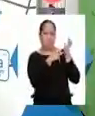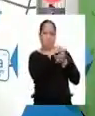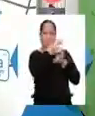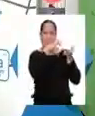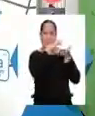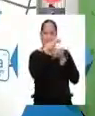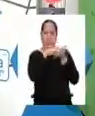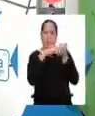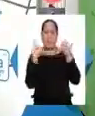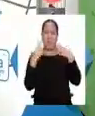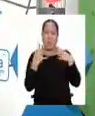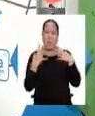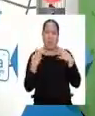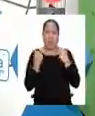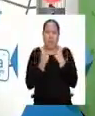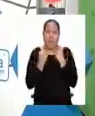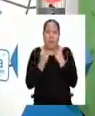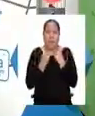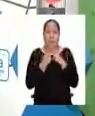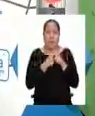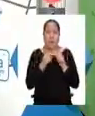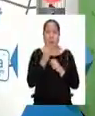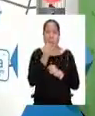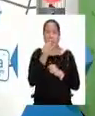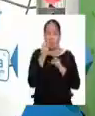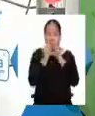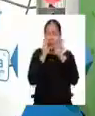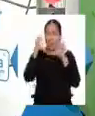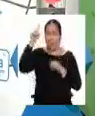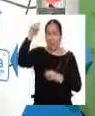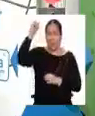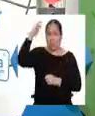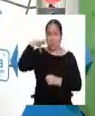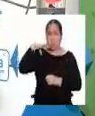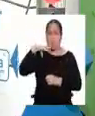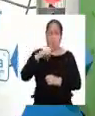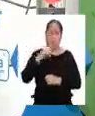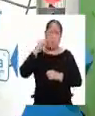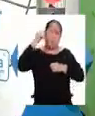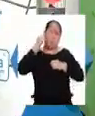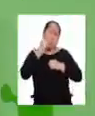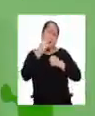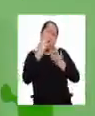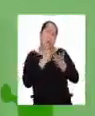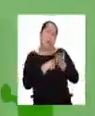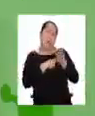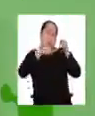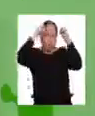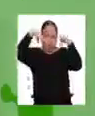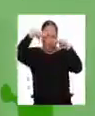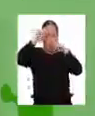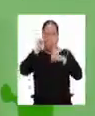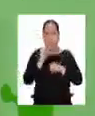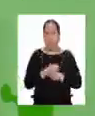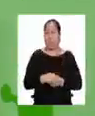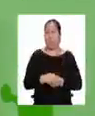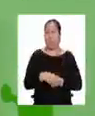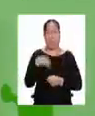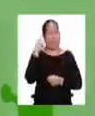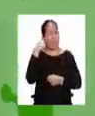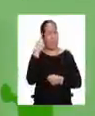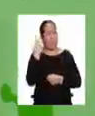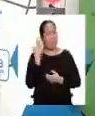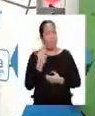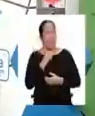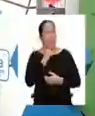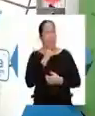ser invierno, pero aún hay días de sol, como dices, y a veces llueve un poco. ¡Qué locura! Lo único que falta es que comience